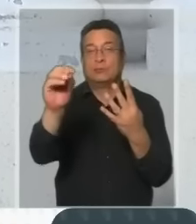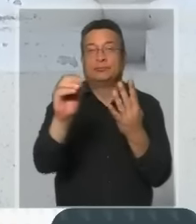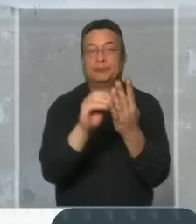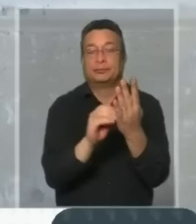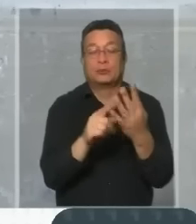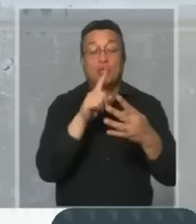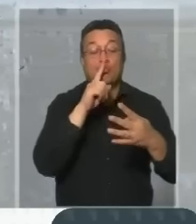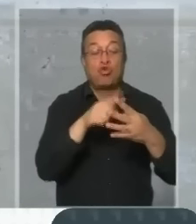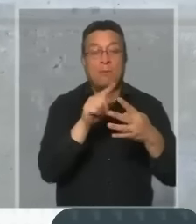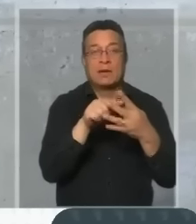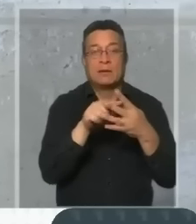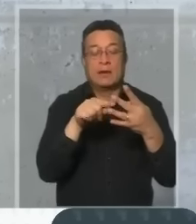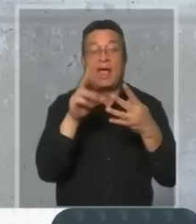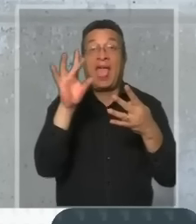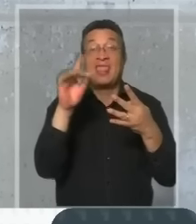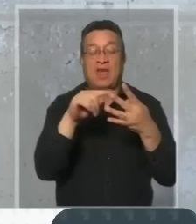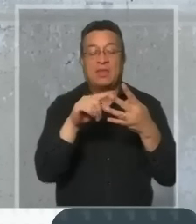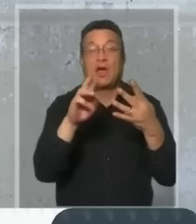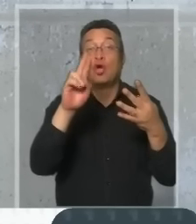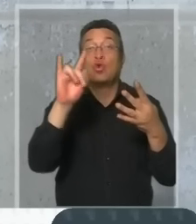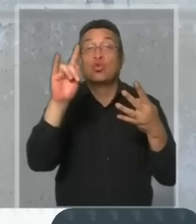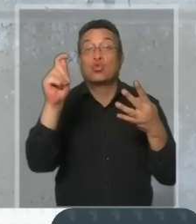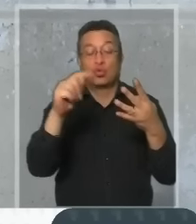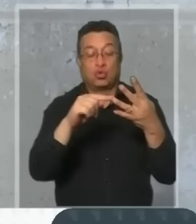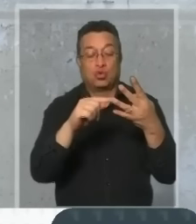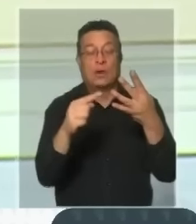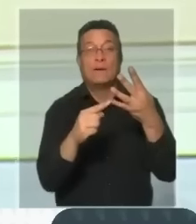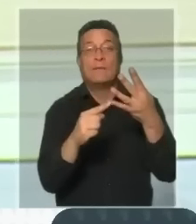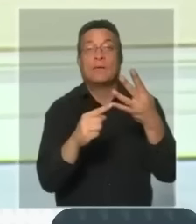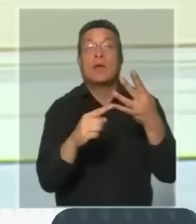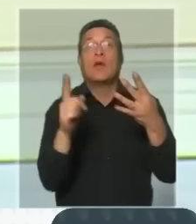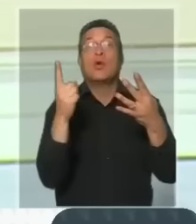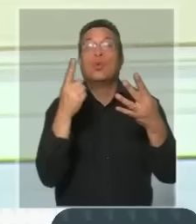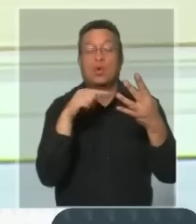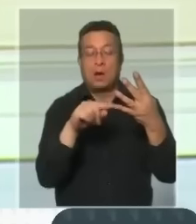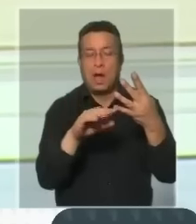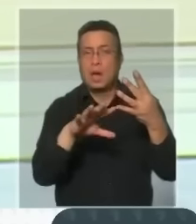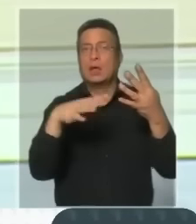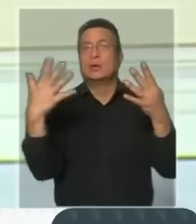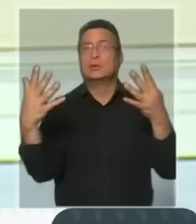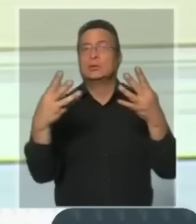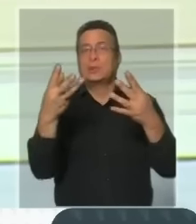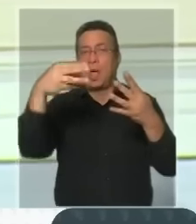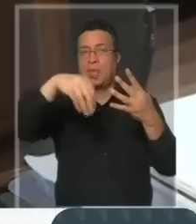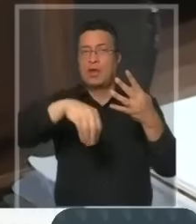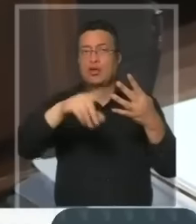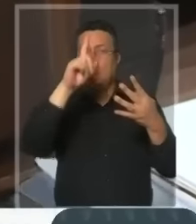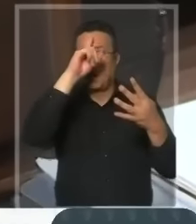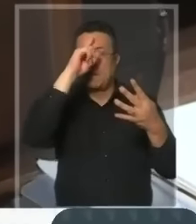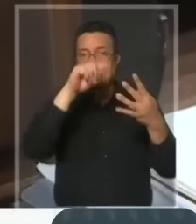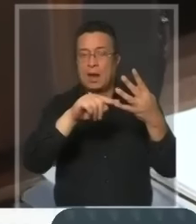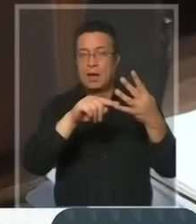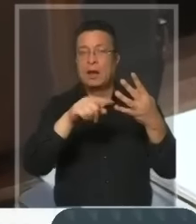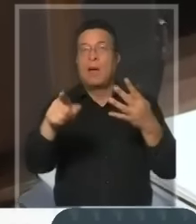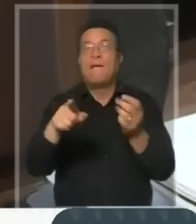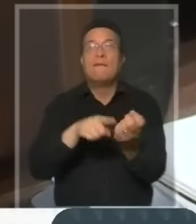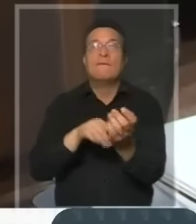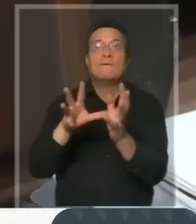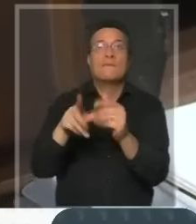el nombre, la edad, su RUT y finalmente uno que llamó la atención al interior de El Salvador: el